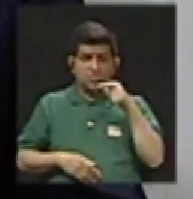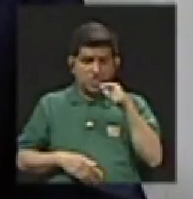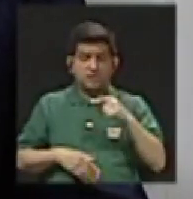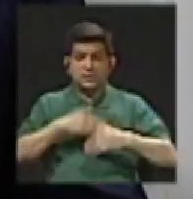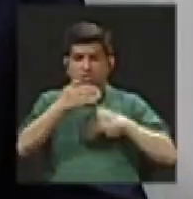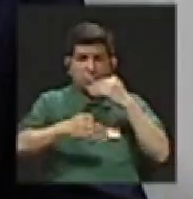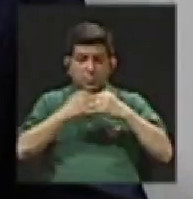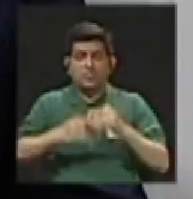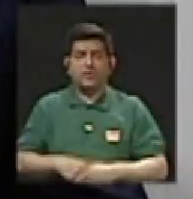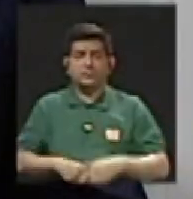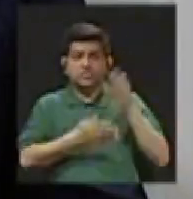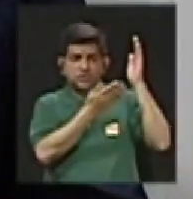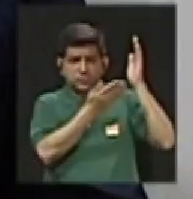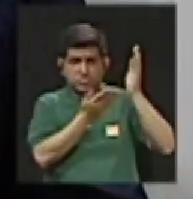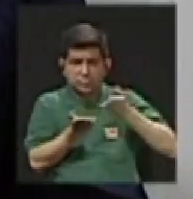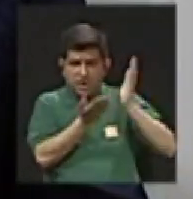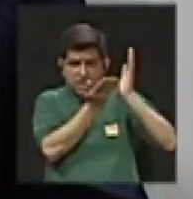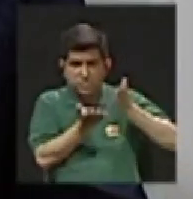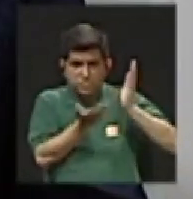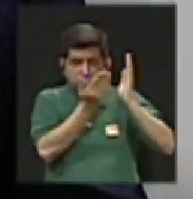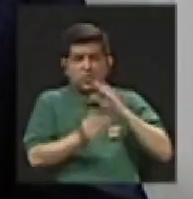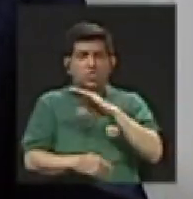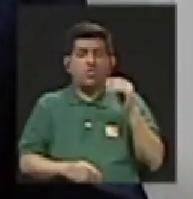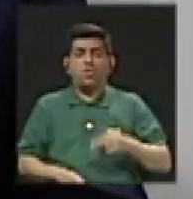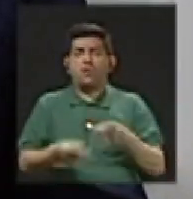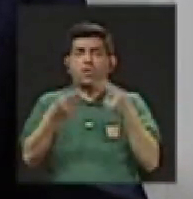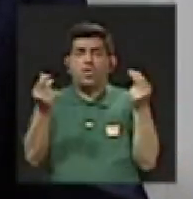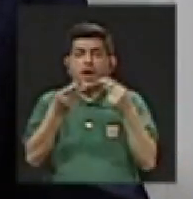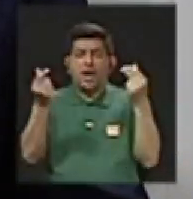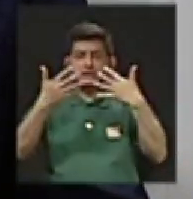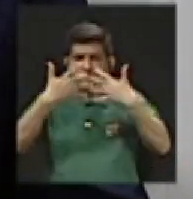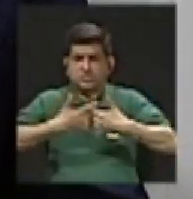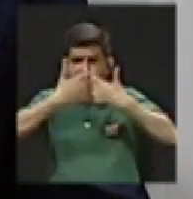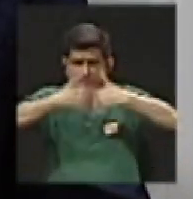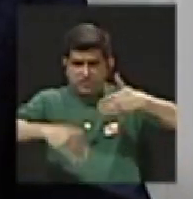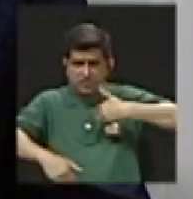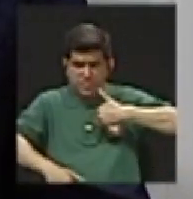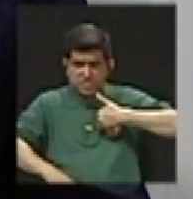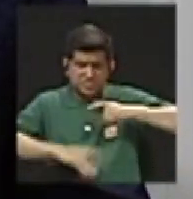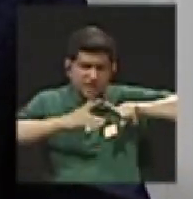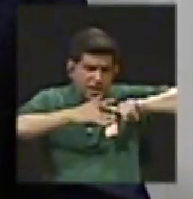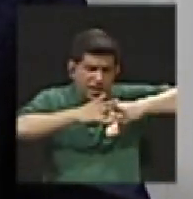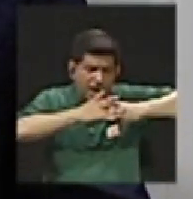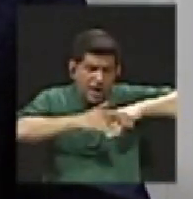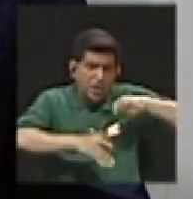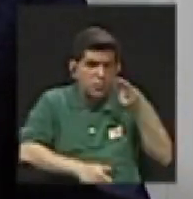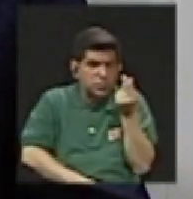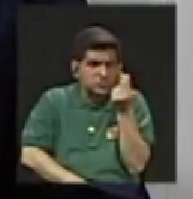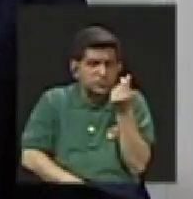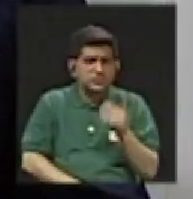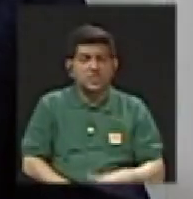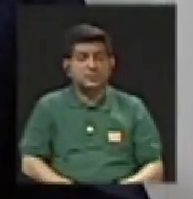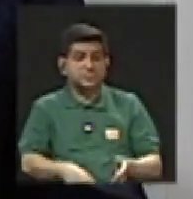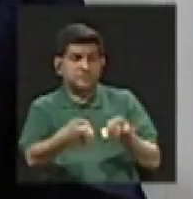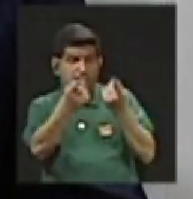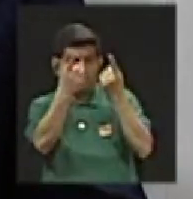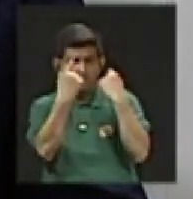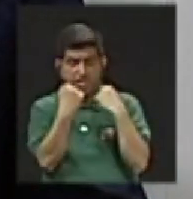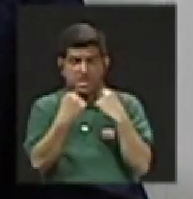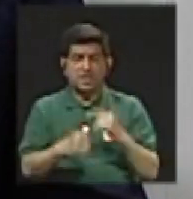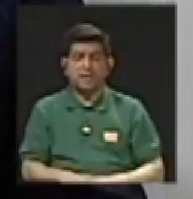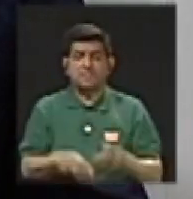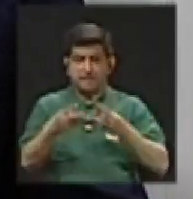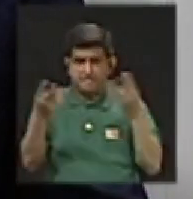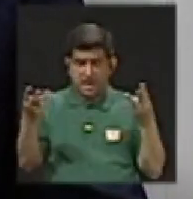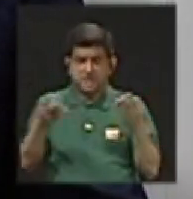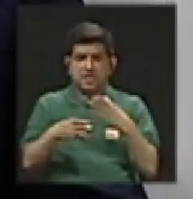o impactos en los costos de las empresas, de los ajustes en precios que vienen ya sea de determinados insumos